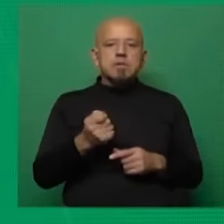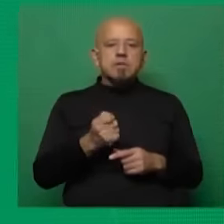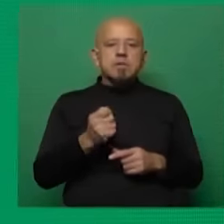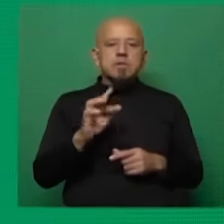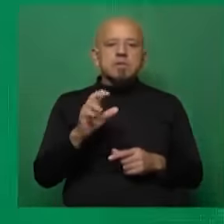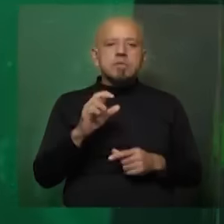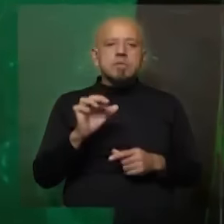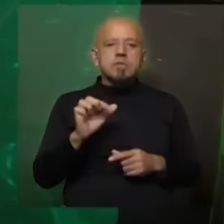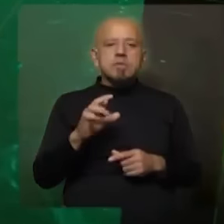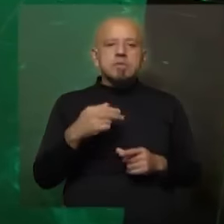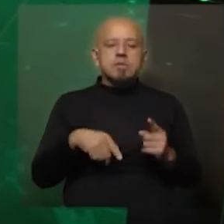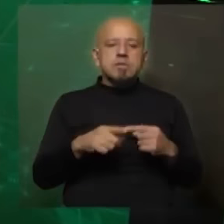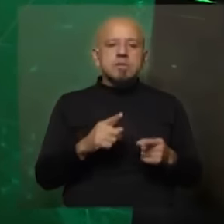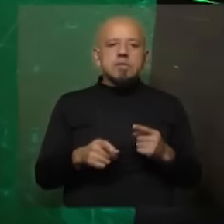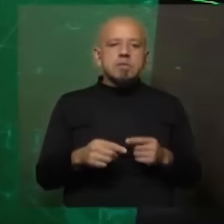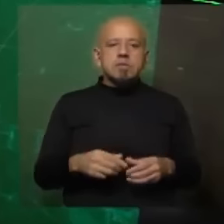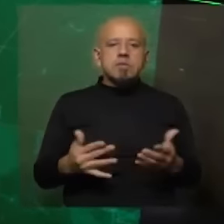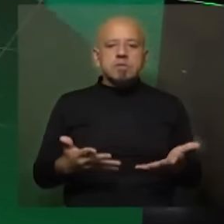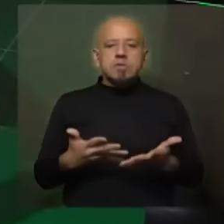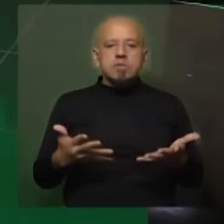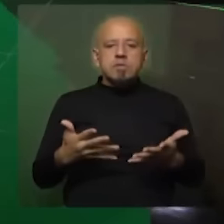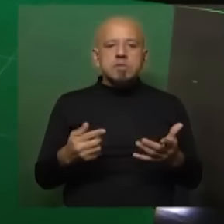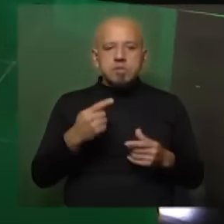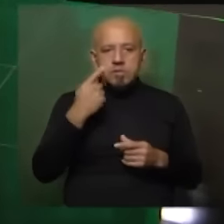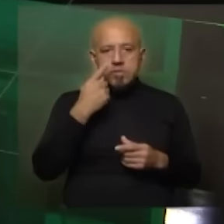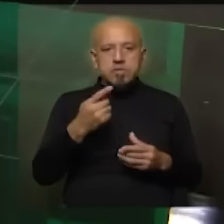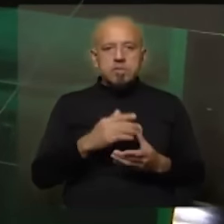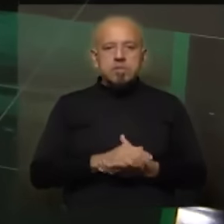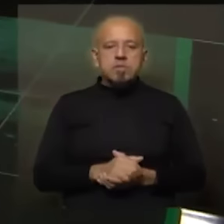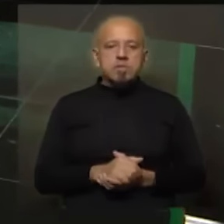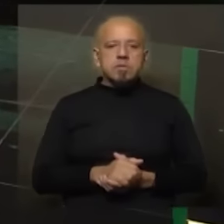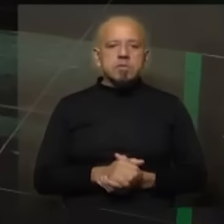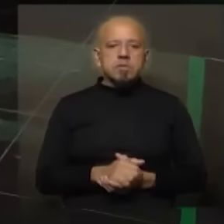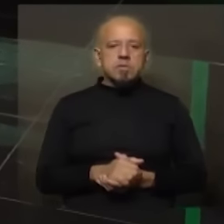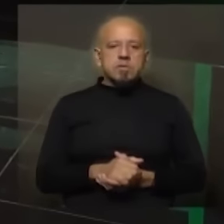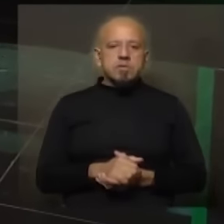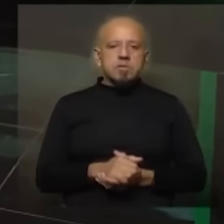rato nuestro compañero Diego Martini y ahora el desarrollo del móvil. Adelante.